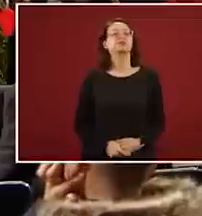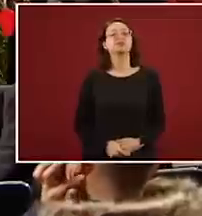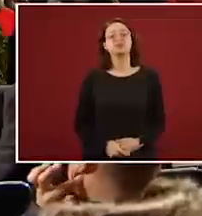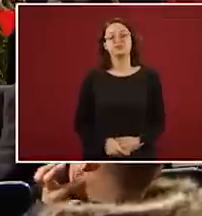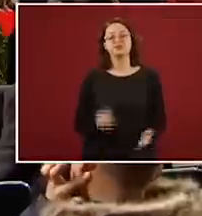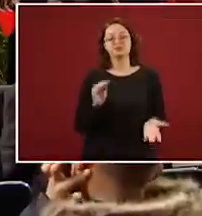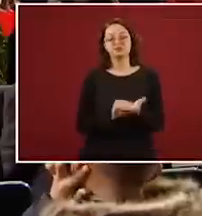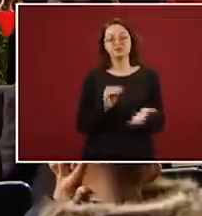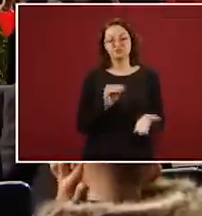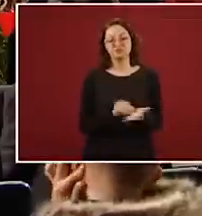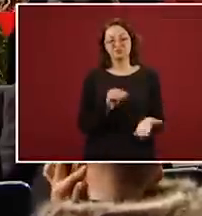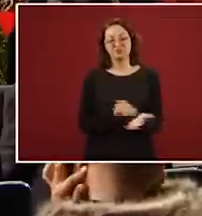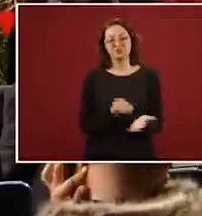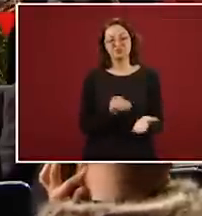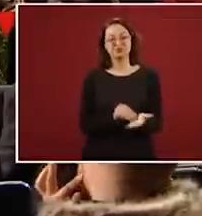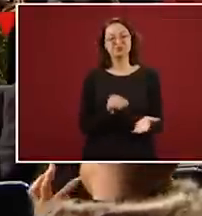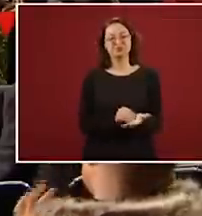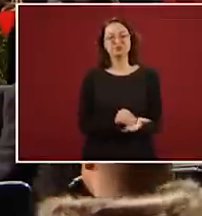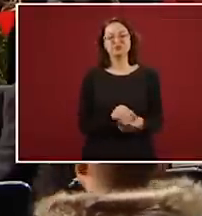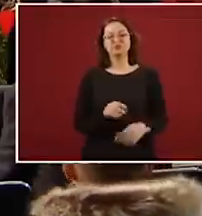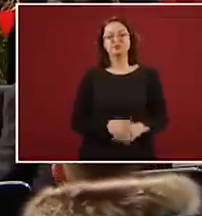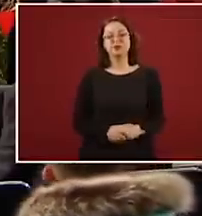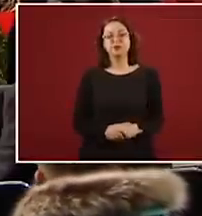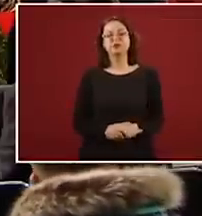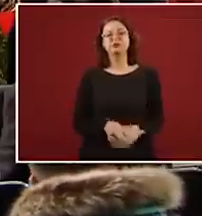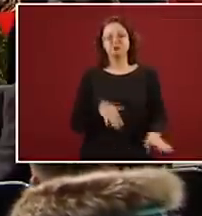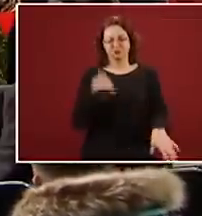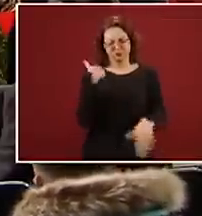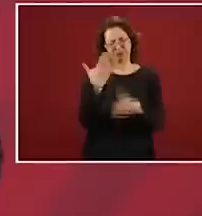todavía. Yo voy a invitarlos